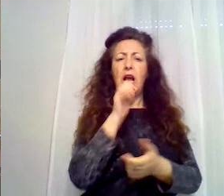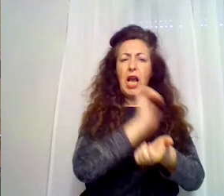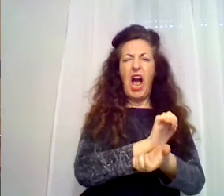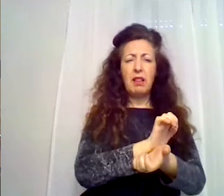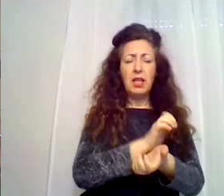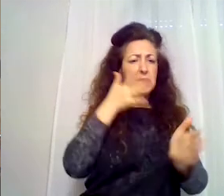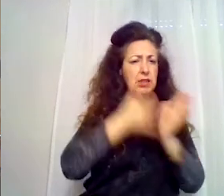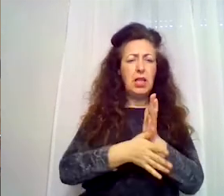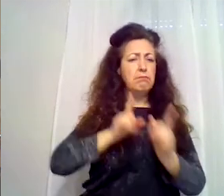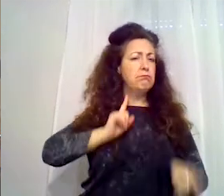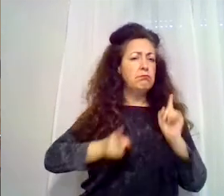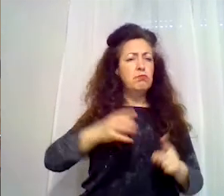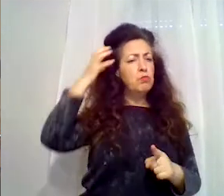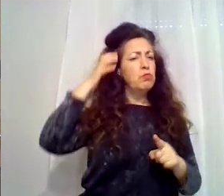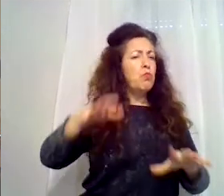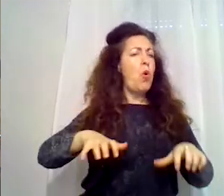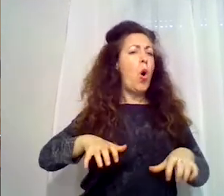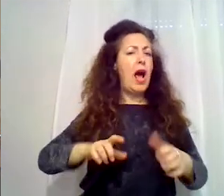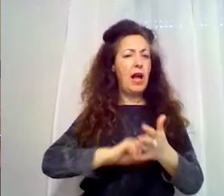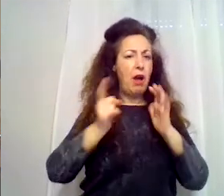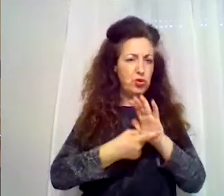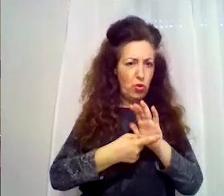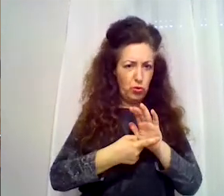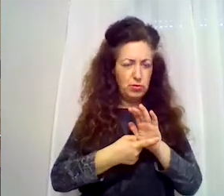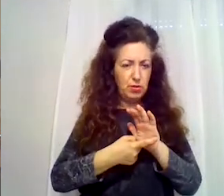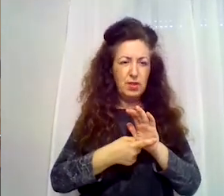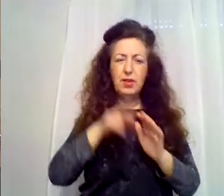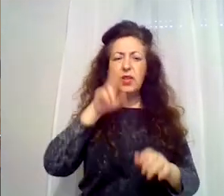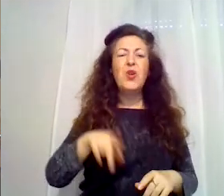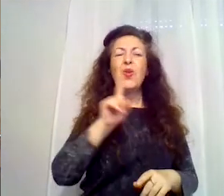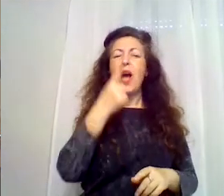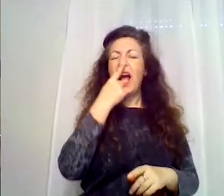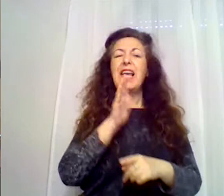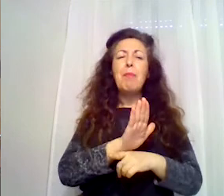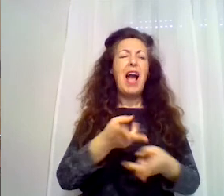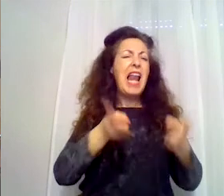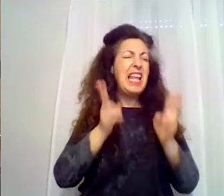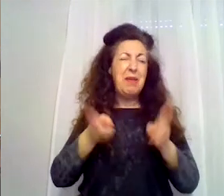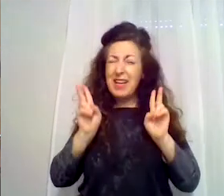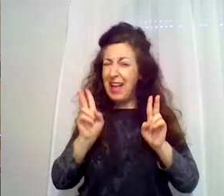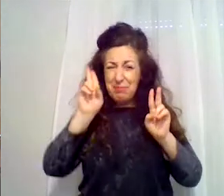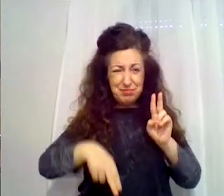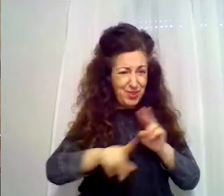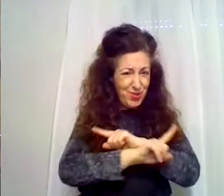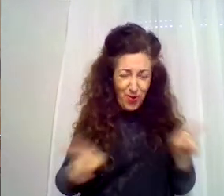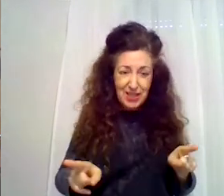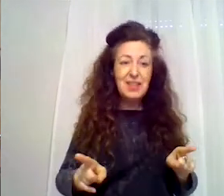hoy. Piense lo que quiera, que las madres de familia escribieron la